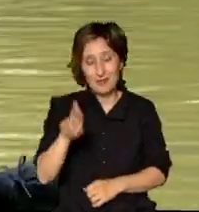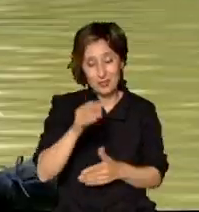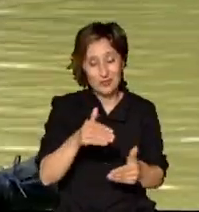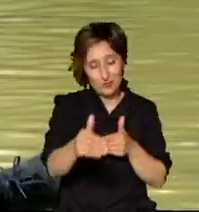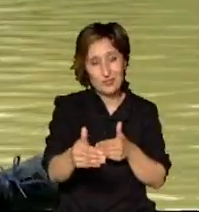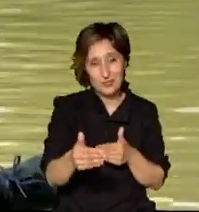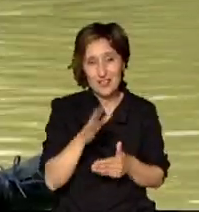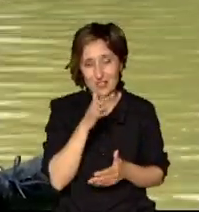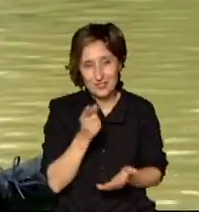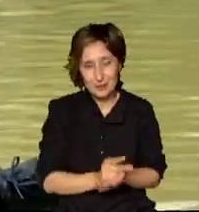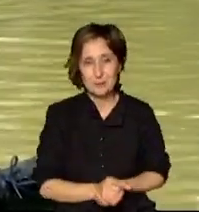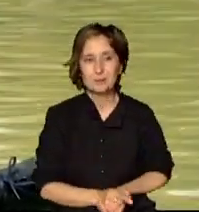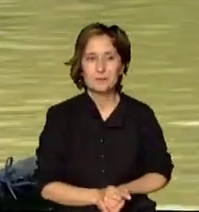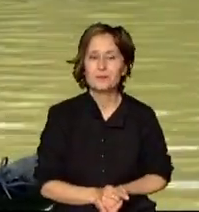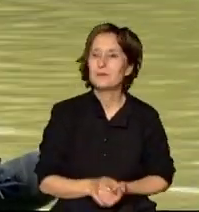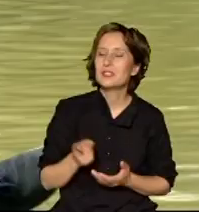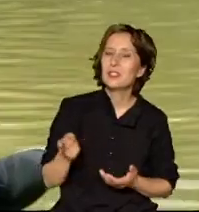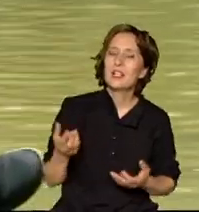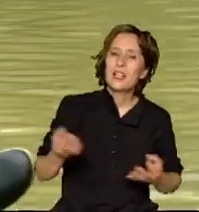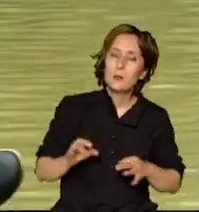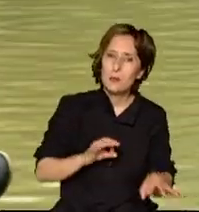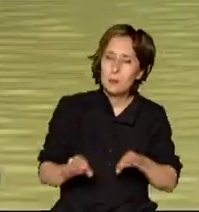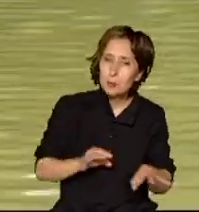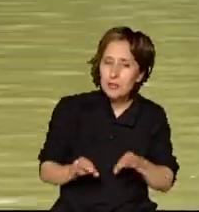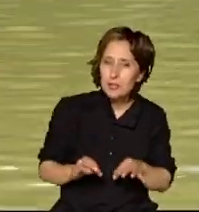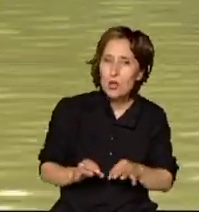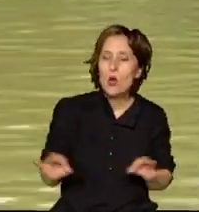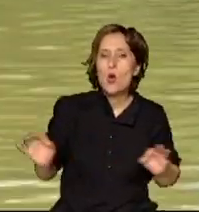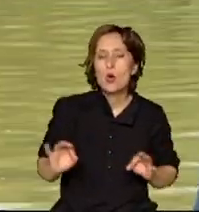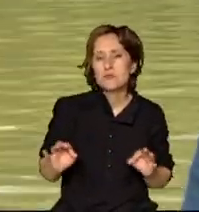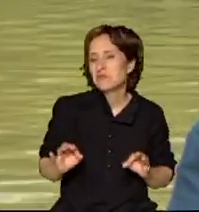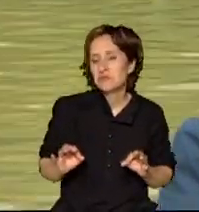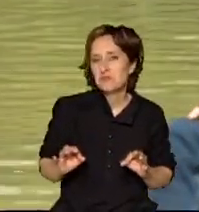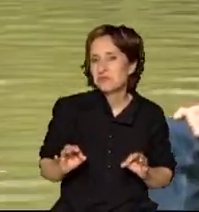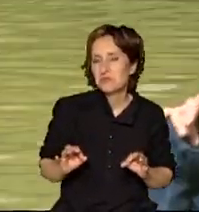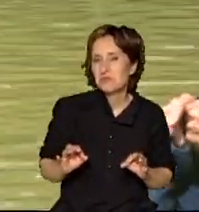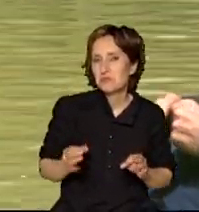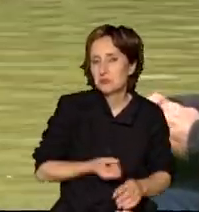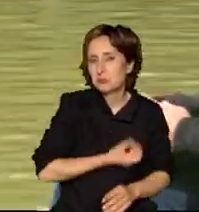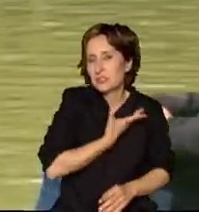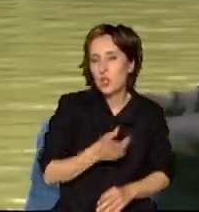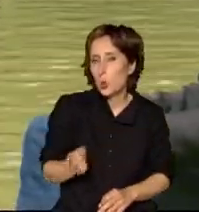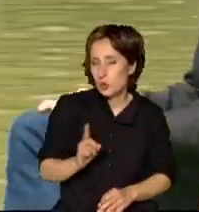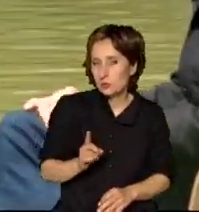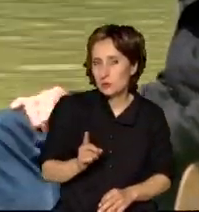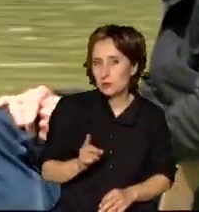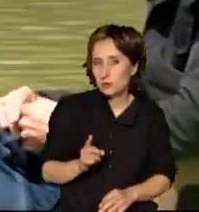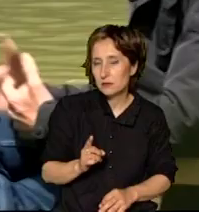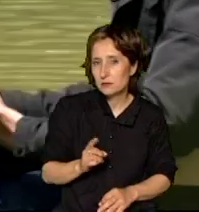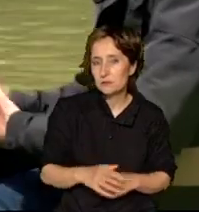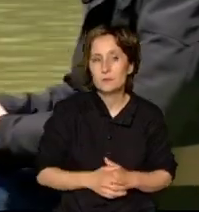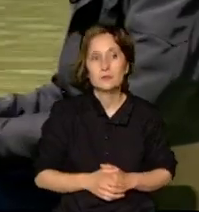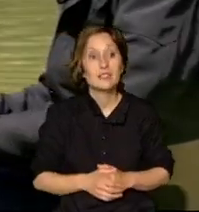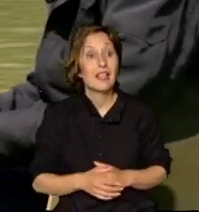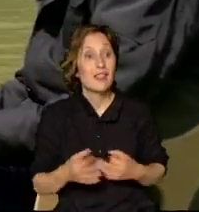hacer ahora, ¿no? ¿Hay que prepararse para esto o no es solamente una afición? O sea,